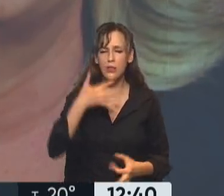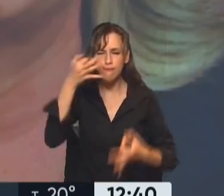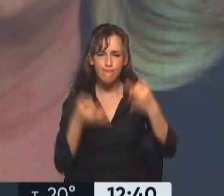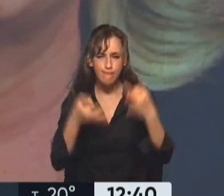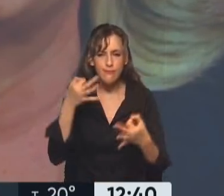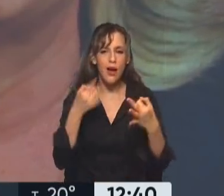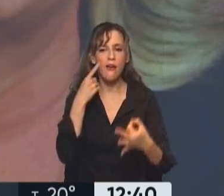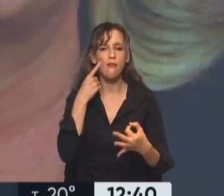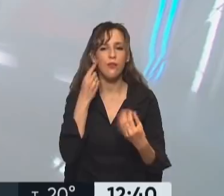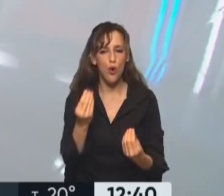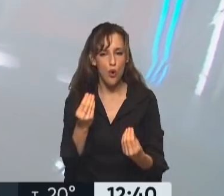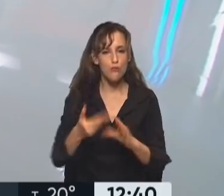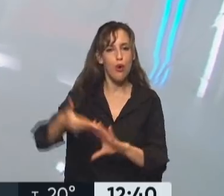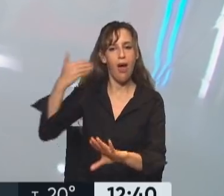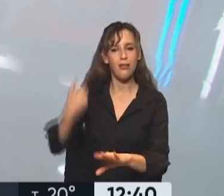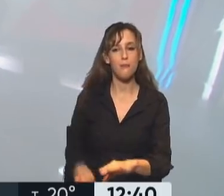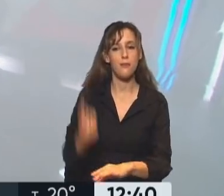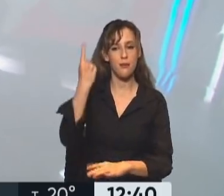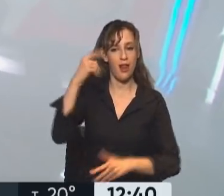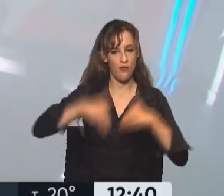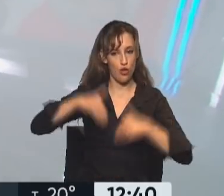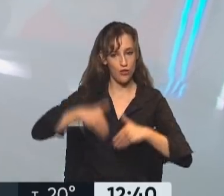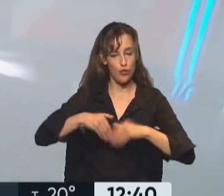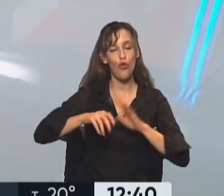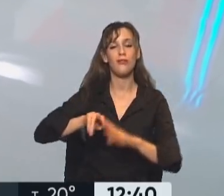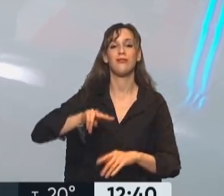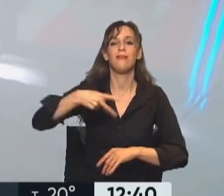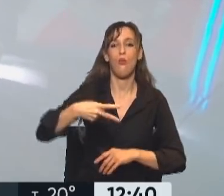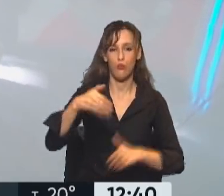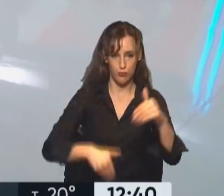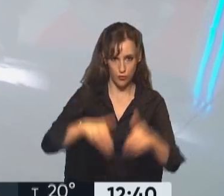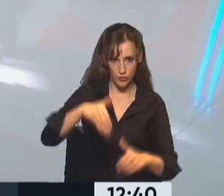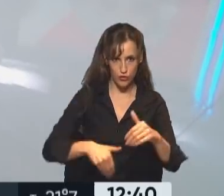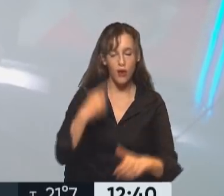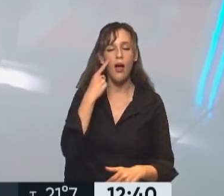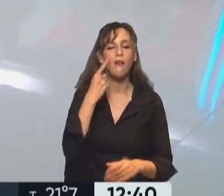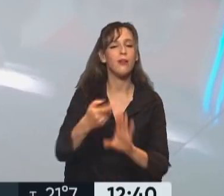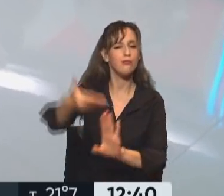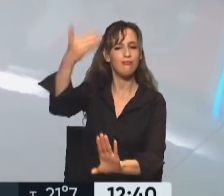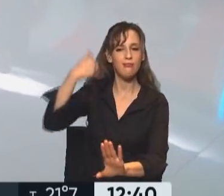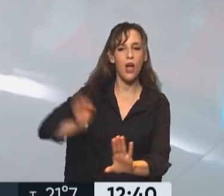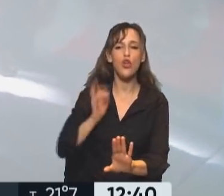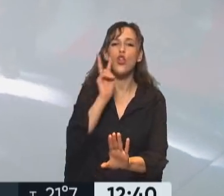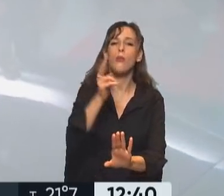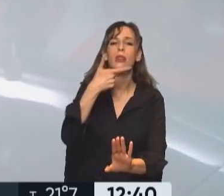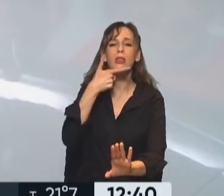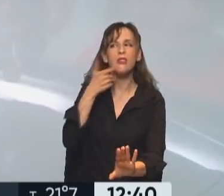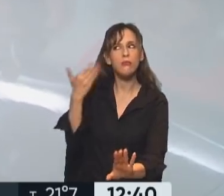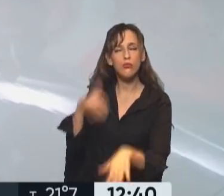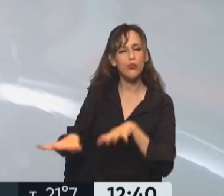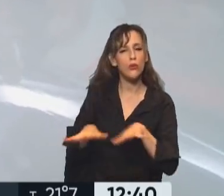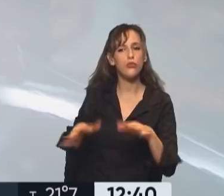vuelta y lo que sucedió justamente en el balotaje. Pero comencemos con la primera vuelta 2017. Allí están